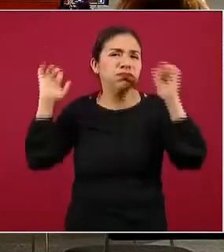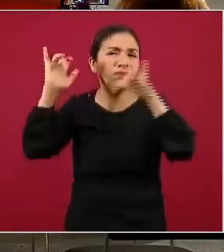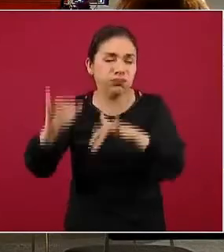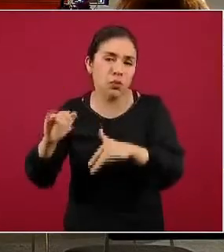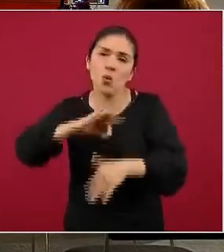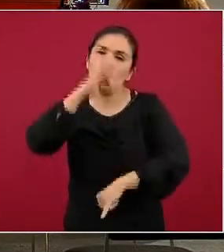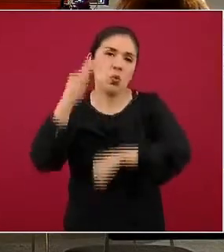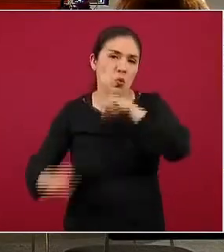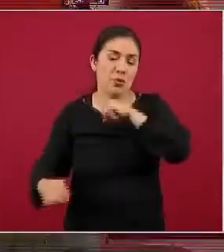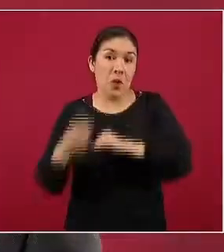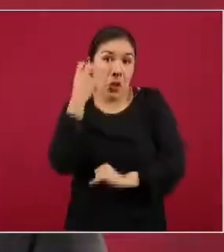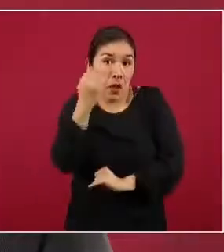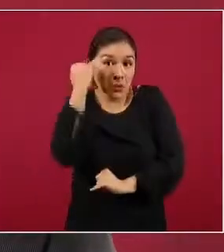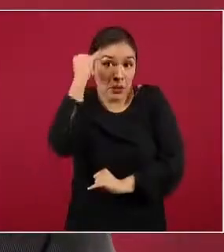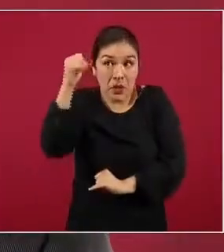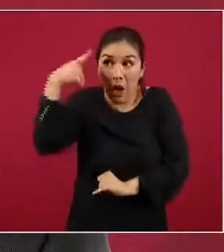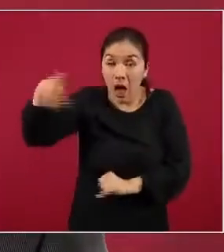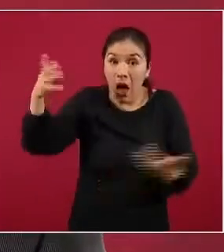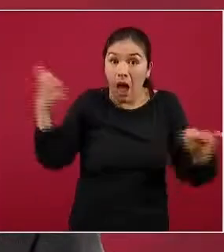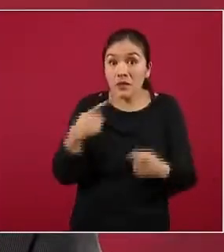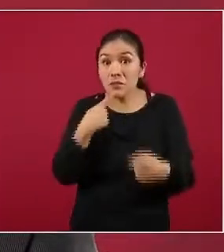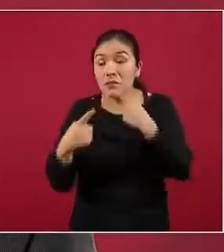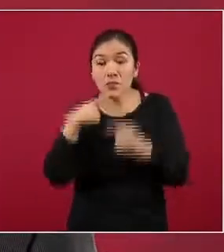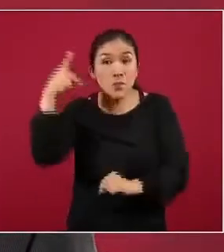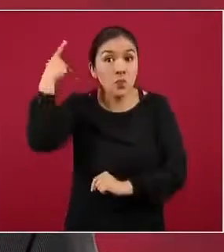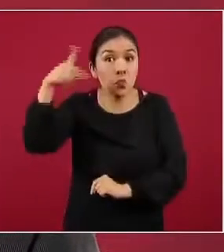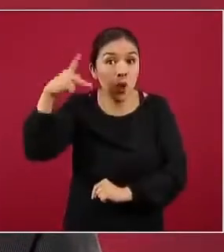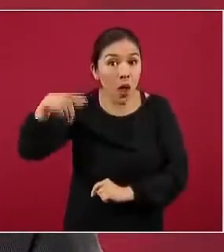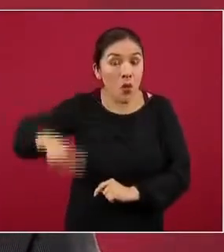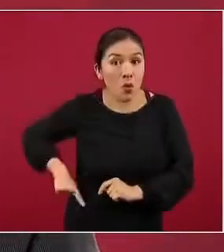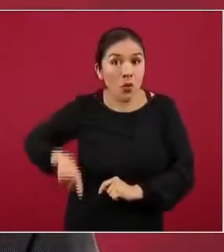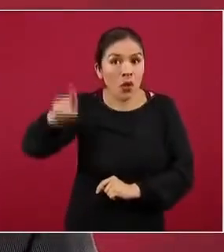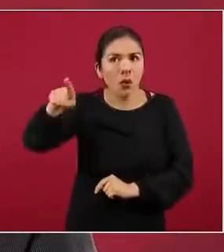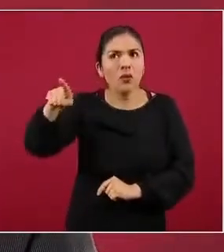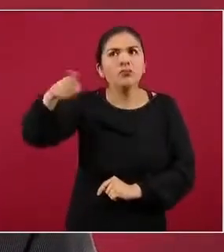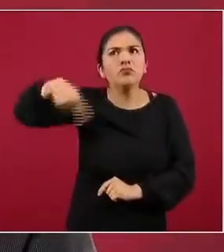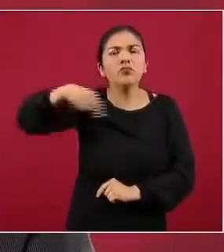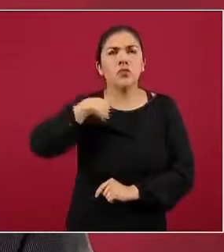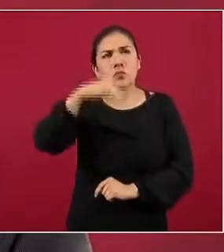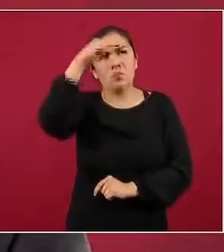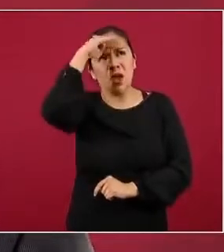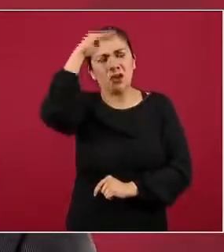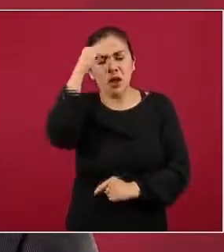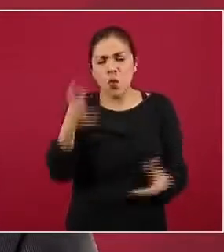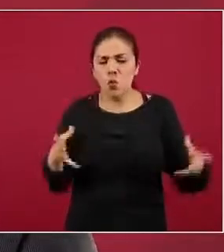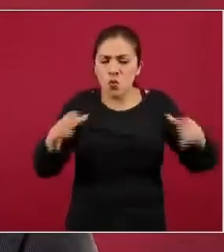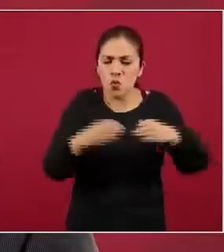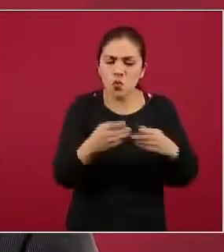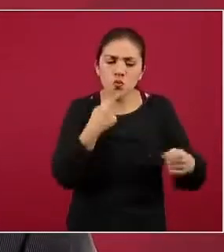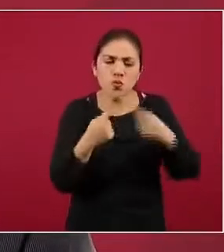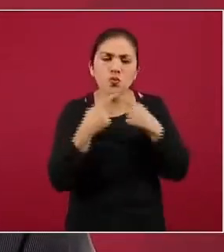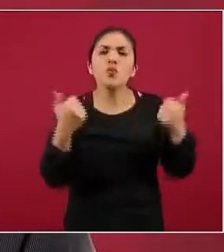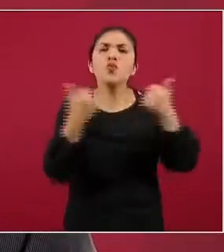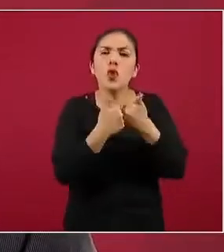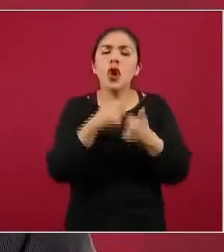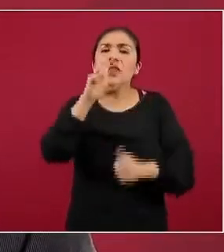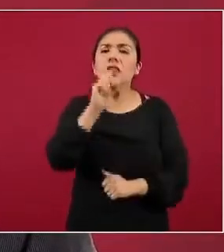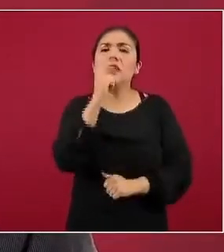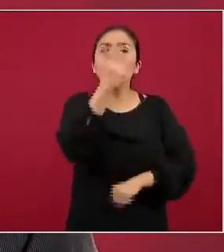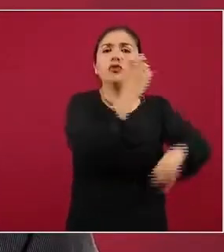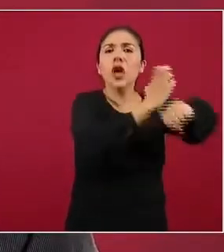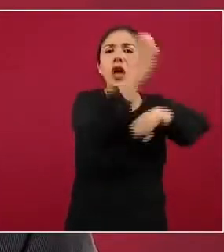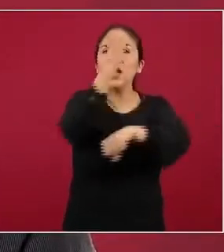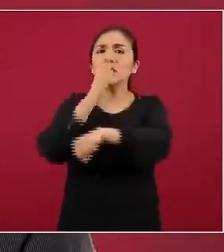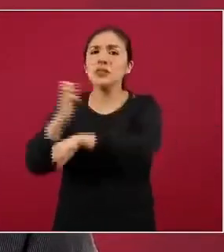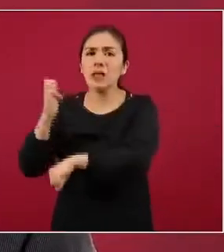personas. Esta idea, lo que hizo Puebla, fue producto de una reflexión que tuvimos de manera colegiada con las 32